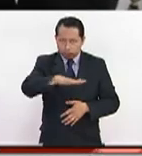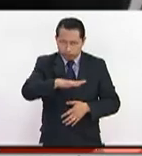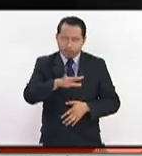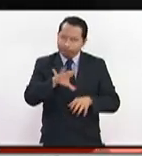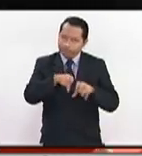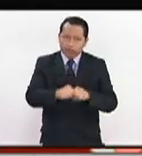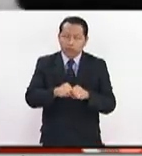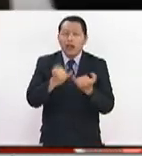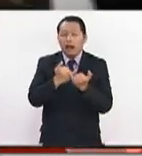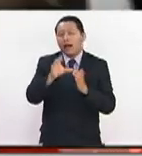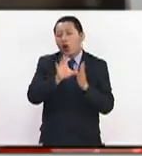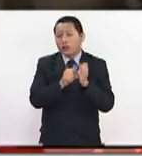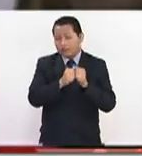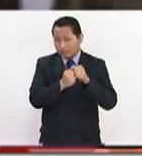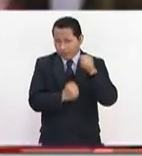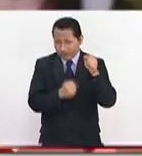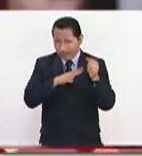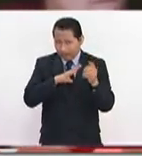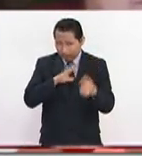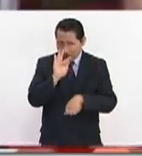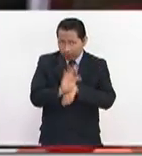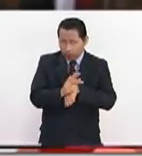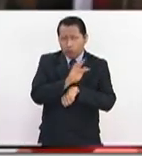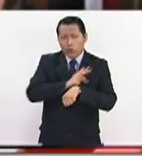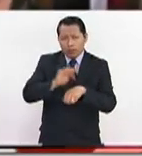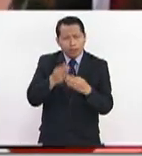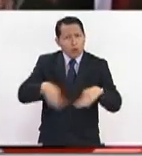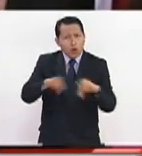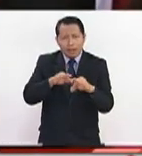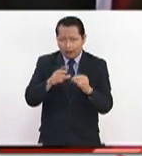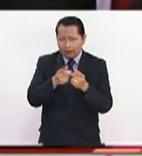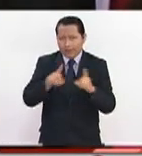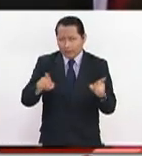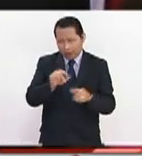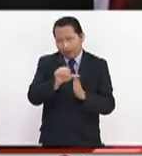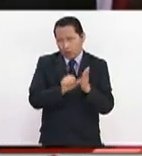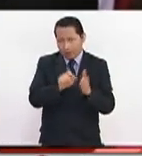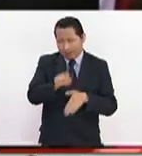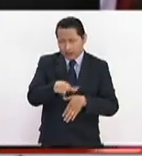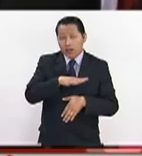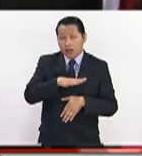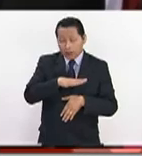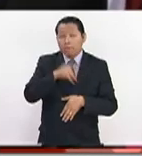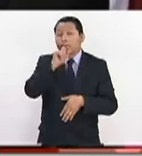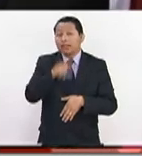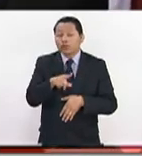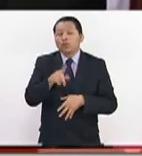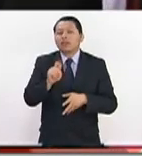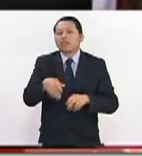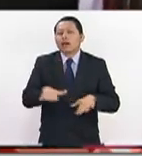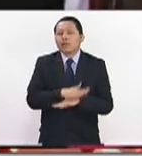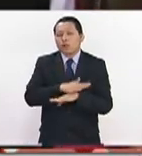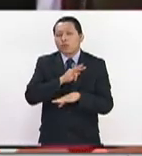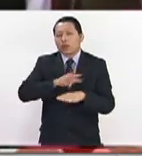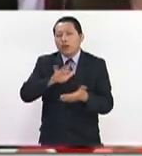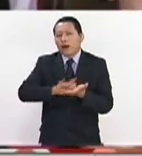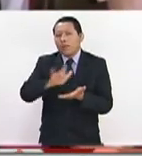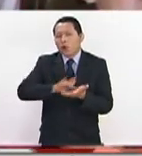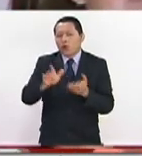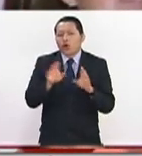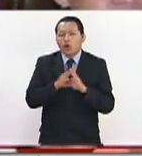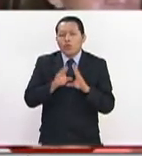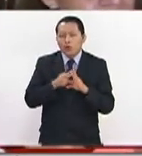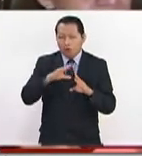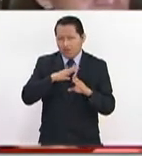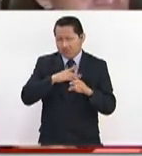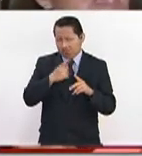y es uno de los factores más importantes para el desarrollo de la población. Entonces, estamos modificando los apoyos. Un